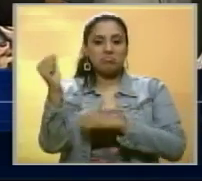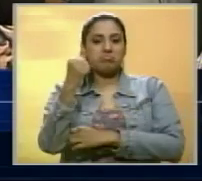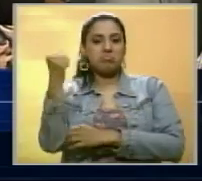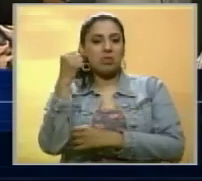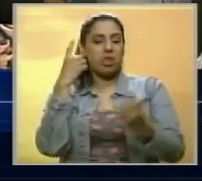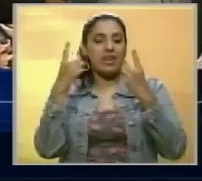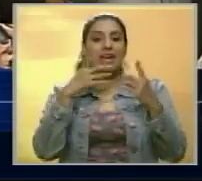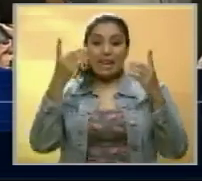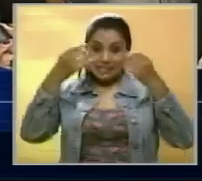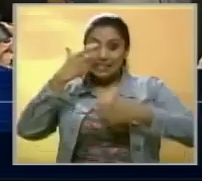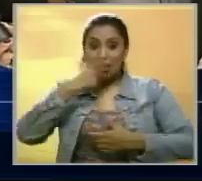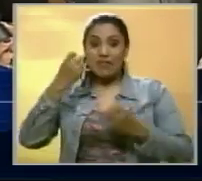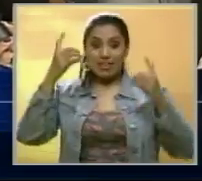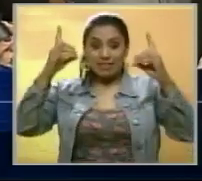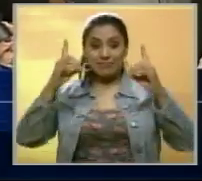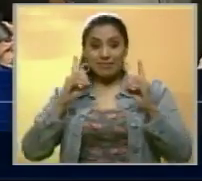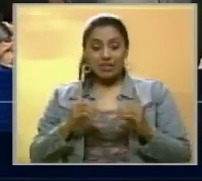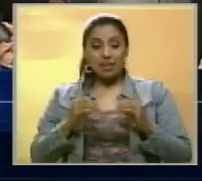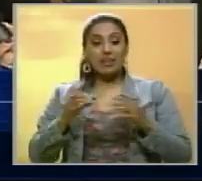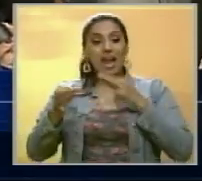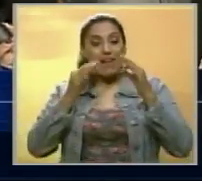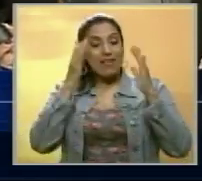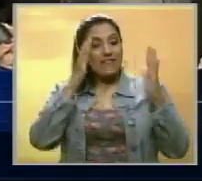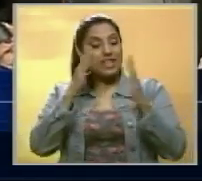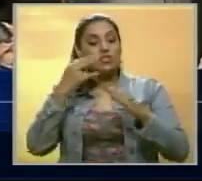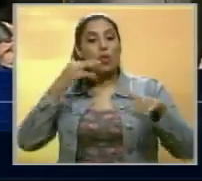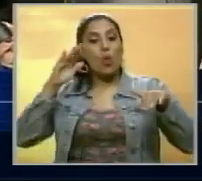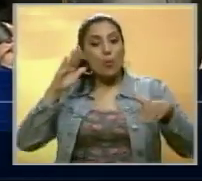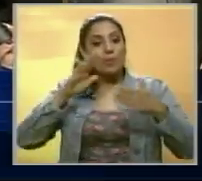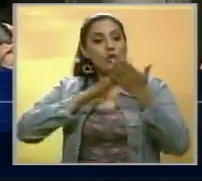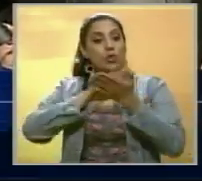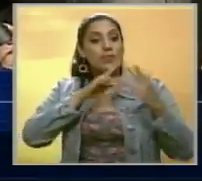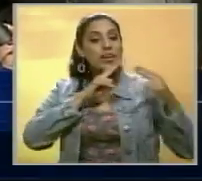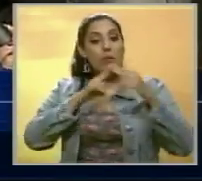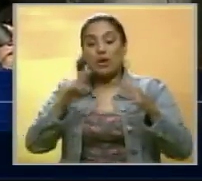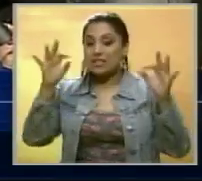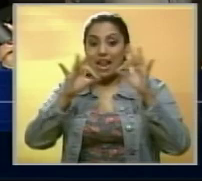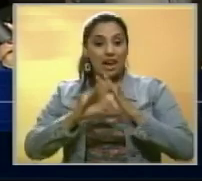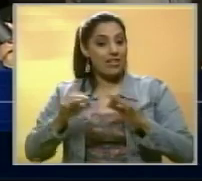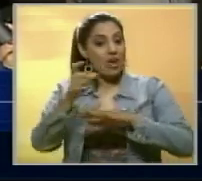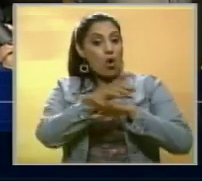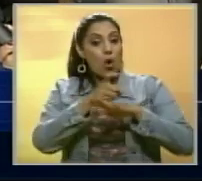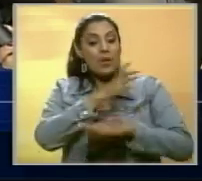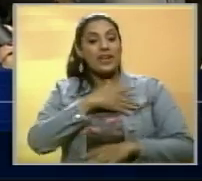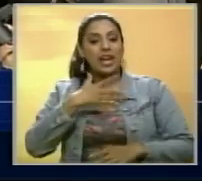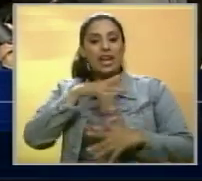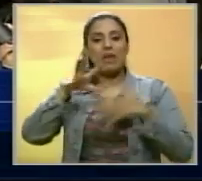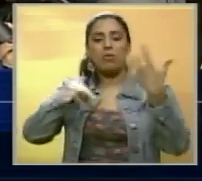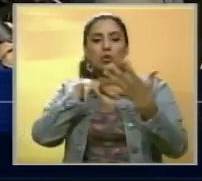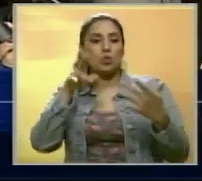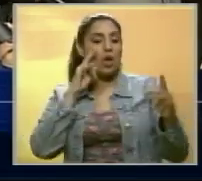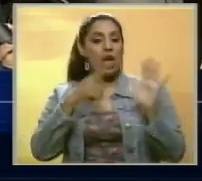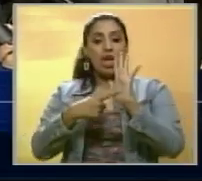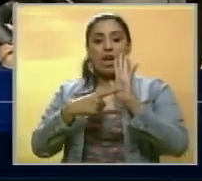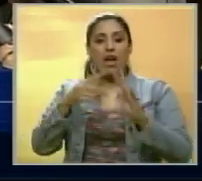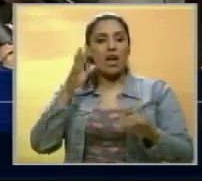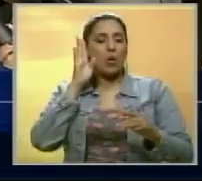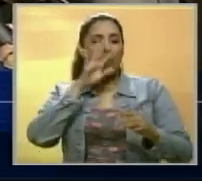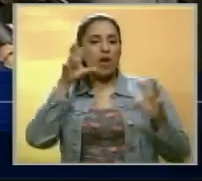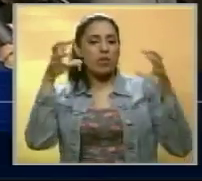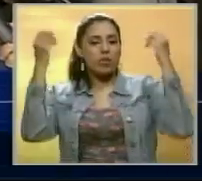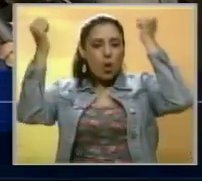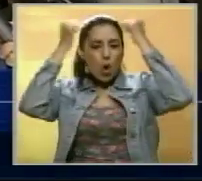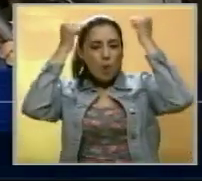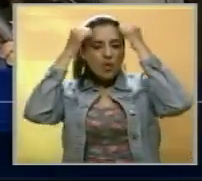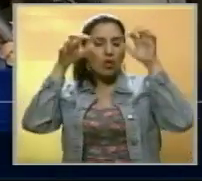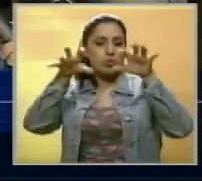en un diálogo que tenga agenda, que tenga compromisos de resultado. El gobierno lo que quiere es show, el gobierno lo que quiere es comiquita, el gobierno lo